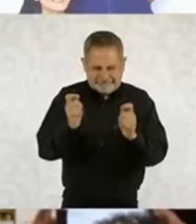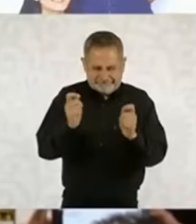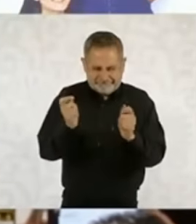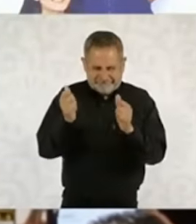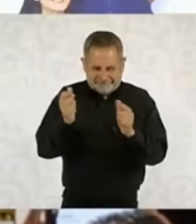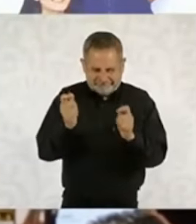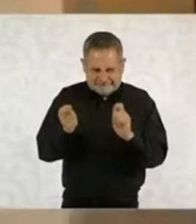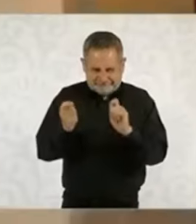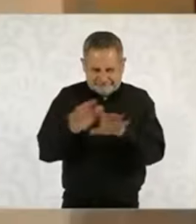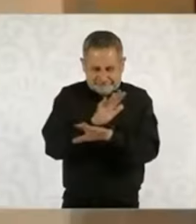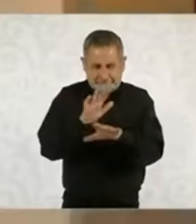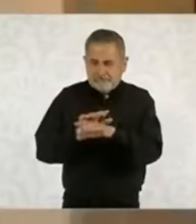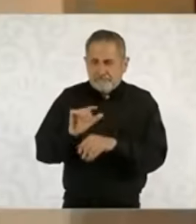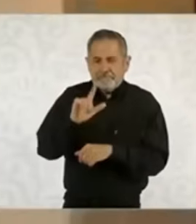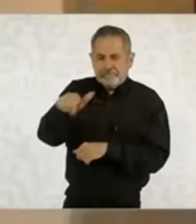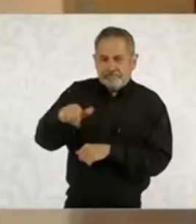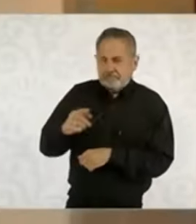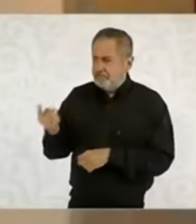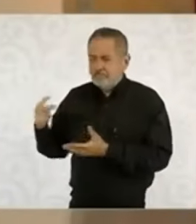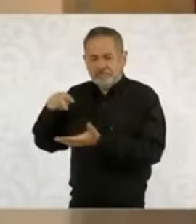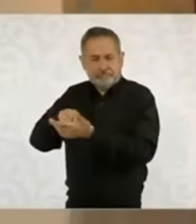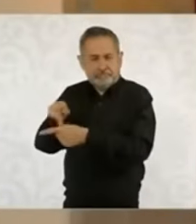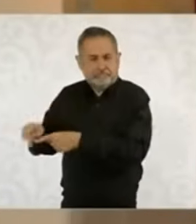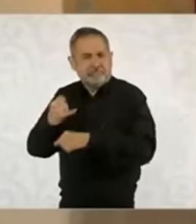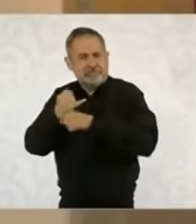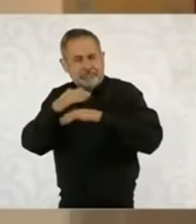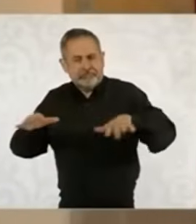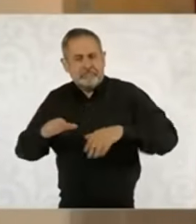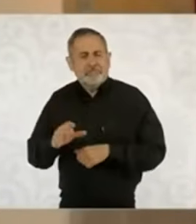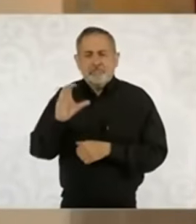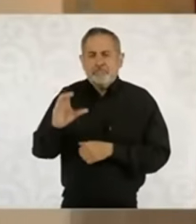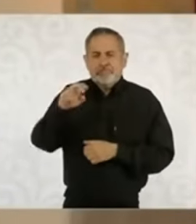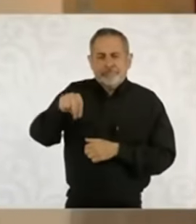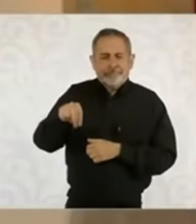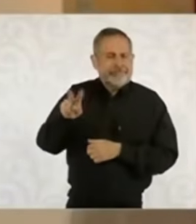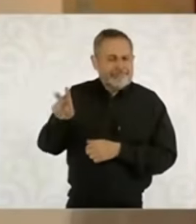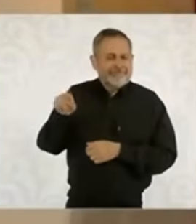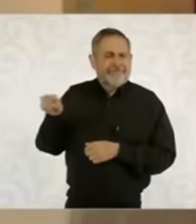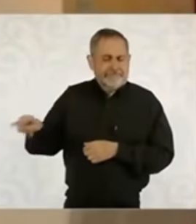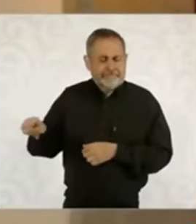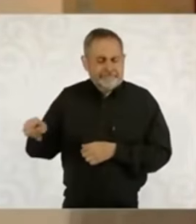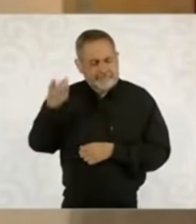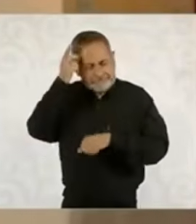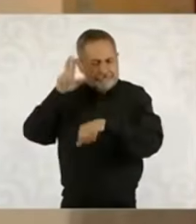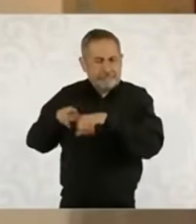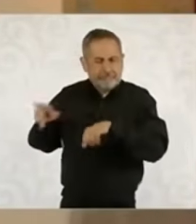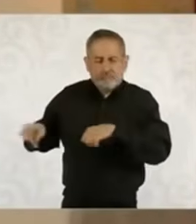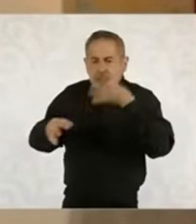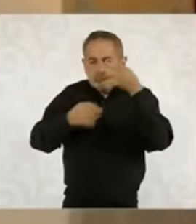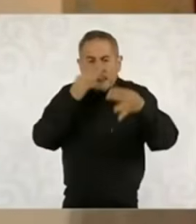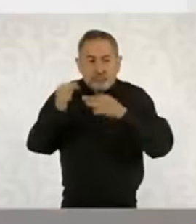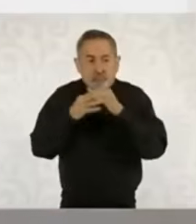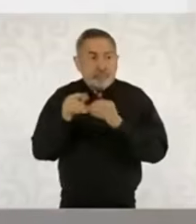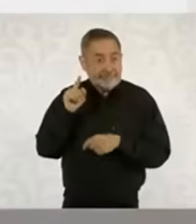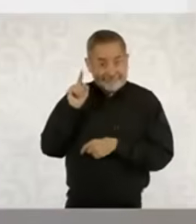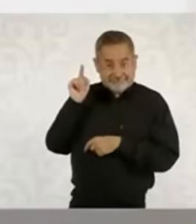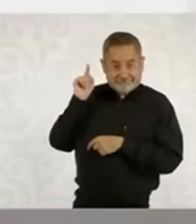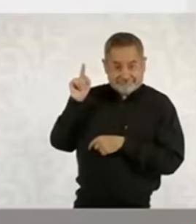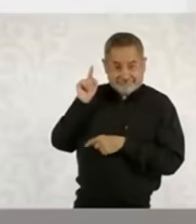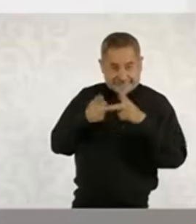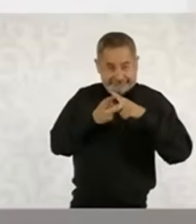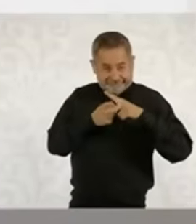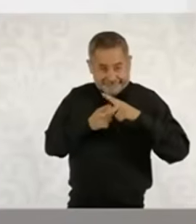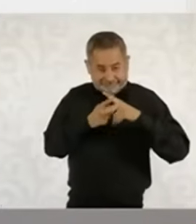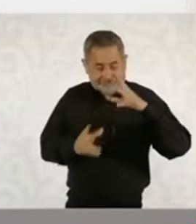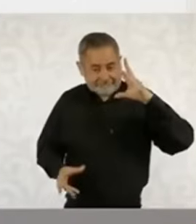que va a informar el director de la Comisión Nacional de Vivienda, porque este es el cálculo de lo